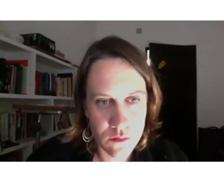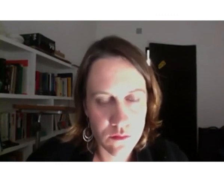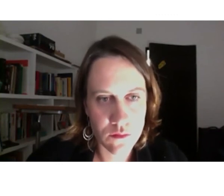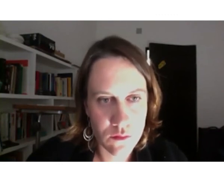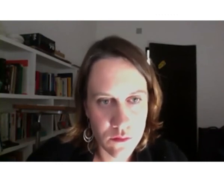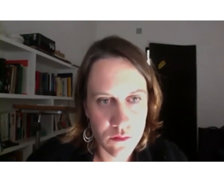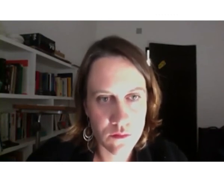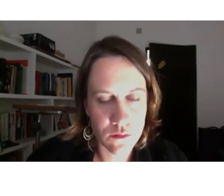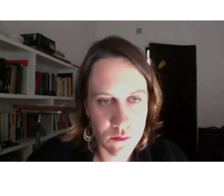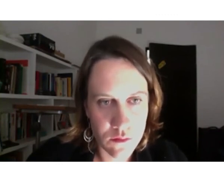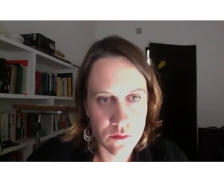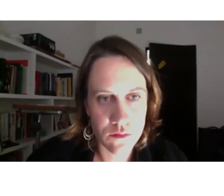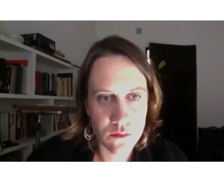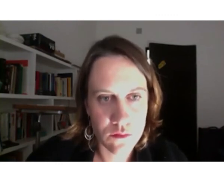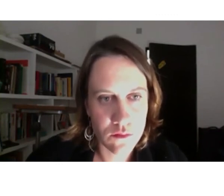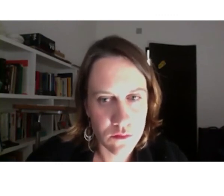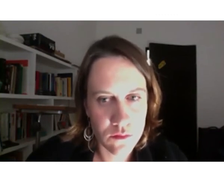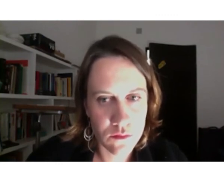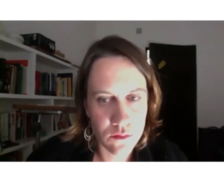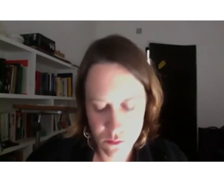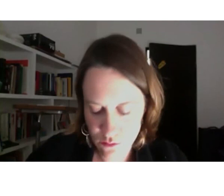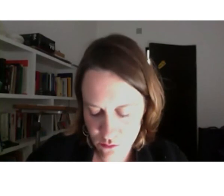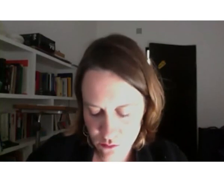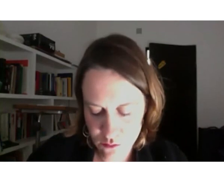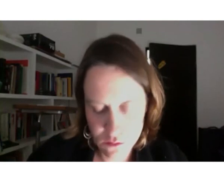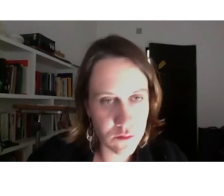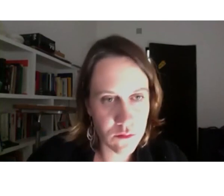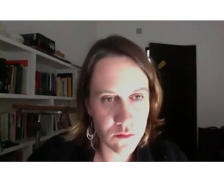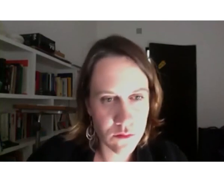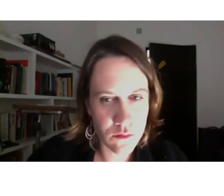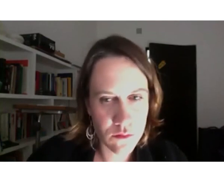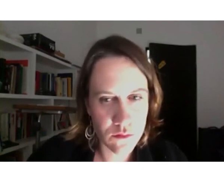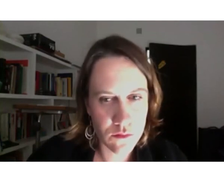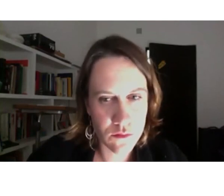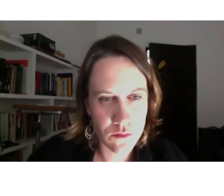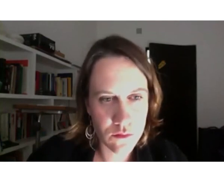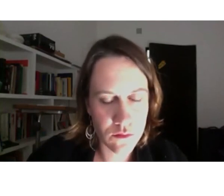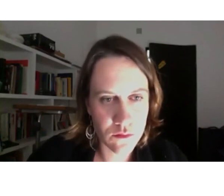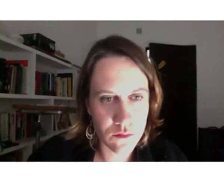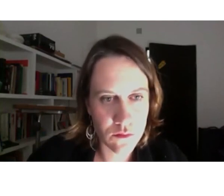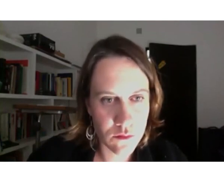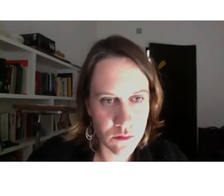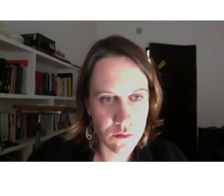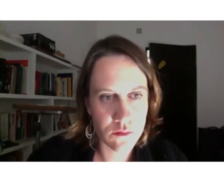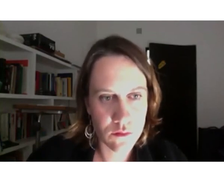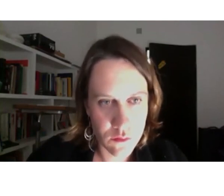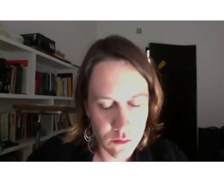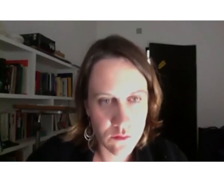futuros son posibles, pensando también en muchas obras de ciencia ficción feminista,